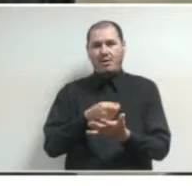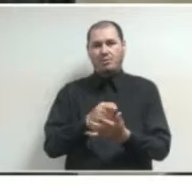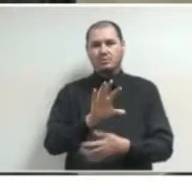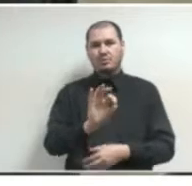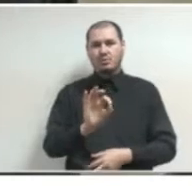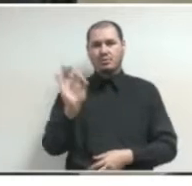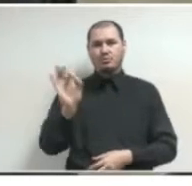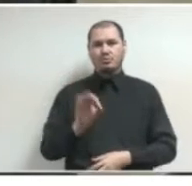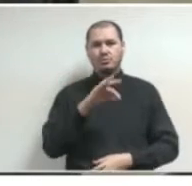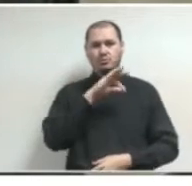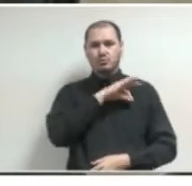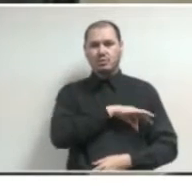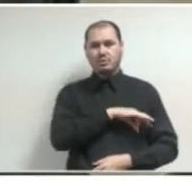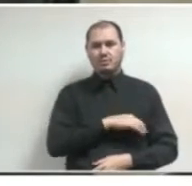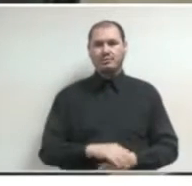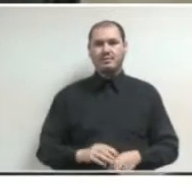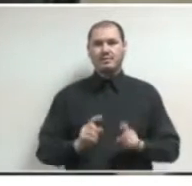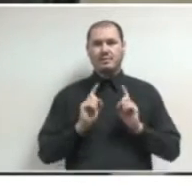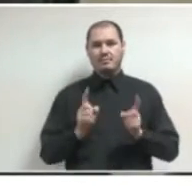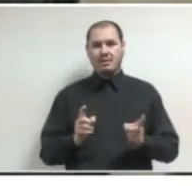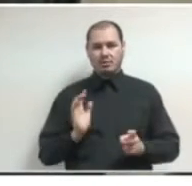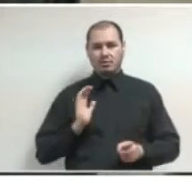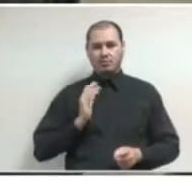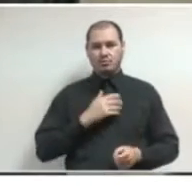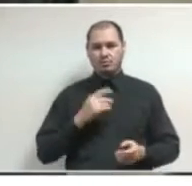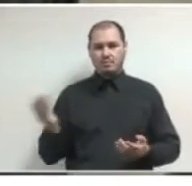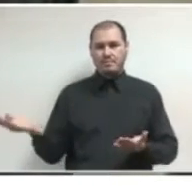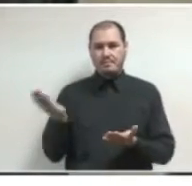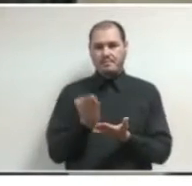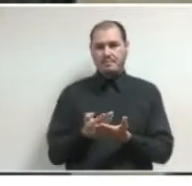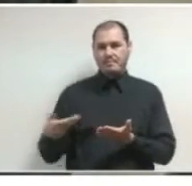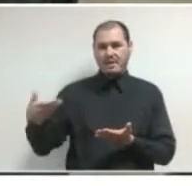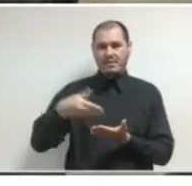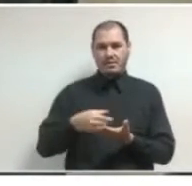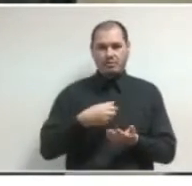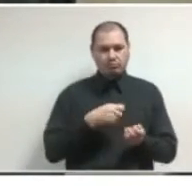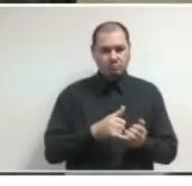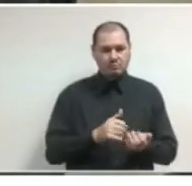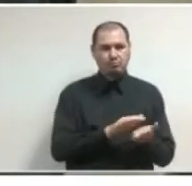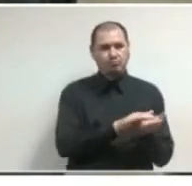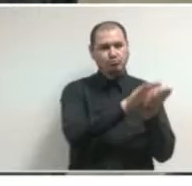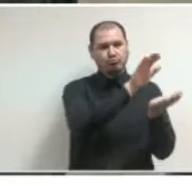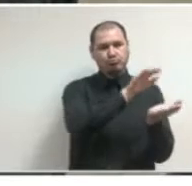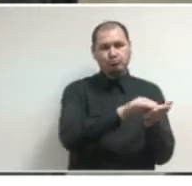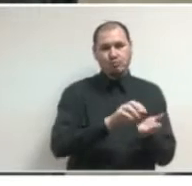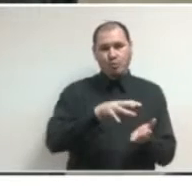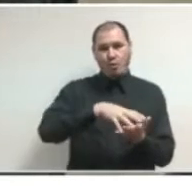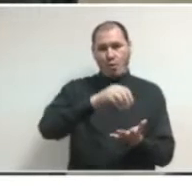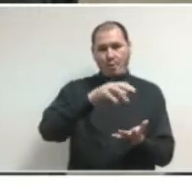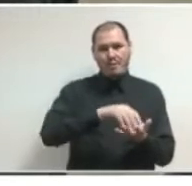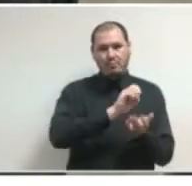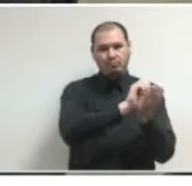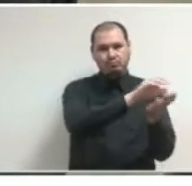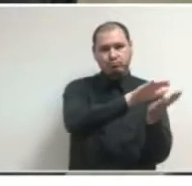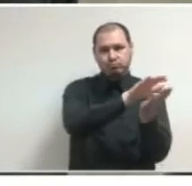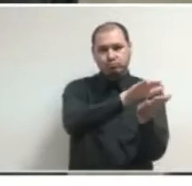por cuerpo. Por amo, ojo curi PMP Cuatía, PAPN Gabinete, Lupi, menes ya Pemoñe, Mara.